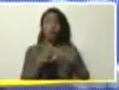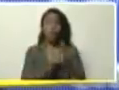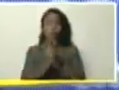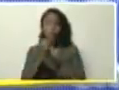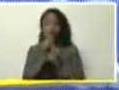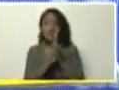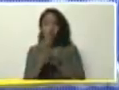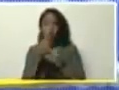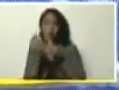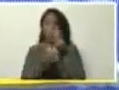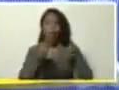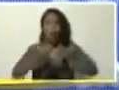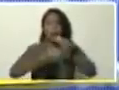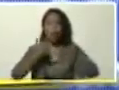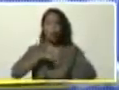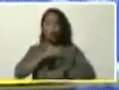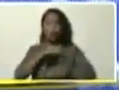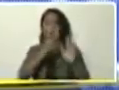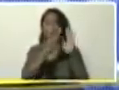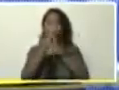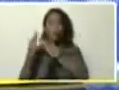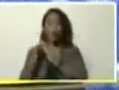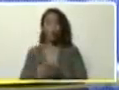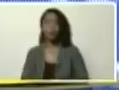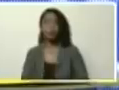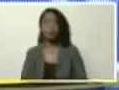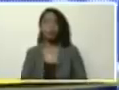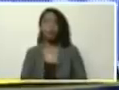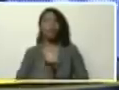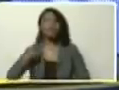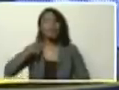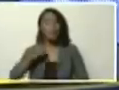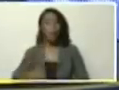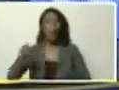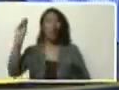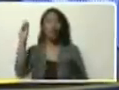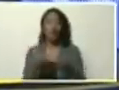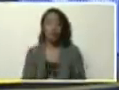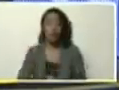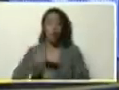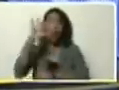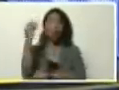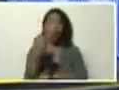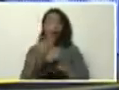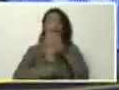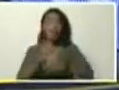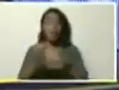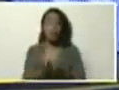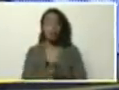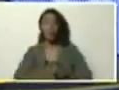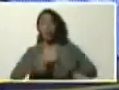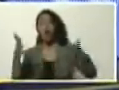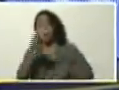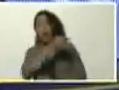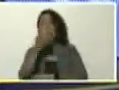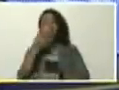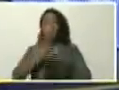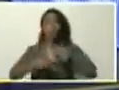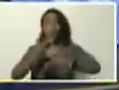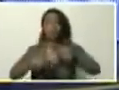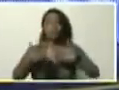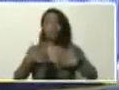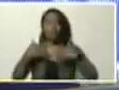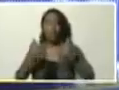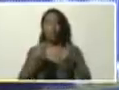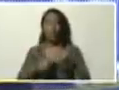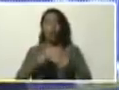emprendiendo, como lo estamos haciendo en las comunidades. Tenemos que volver a lograr la máxima calidad en los servicios de salud,